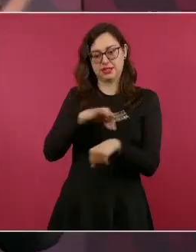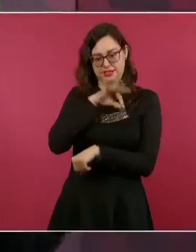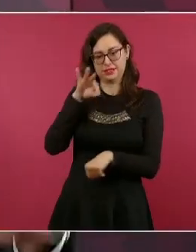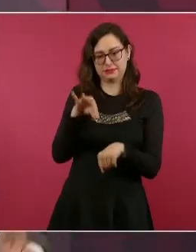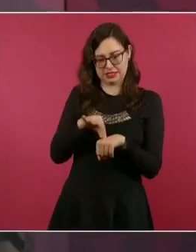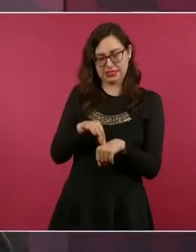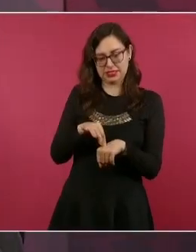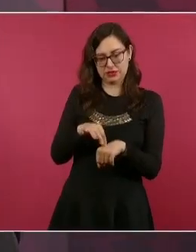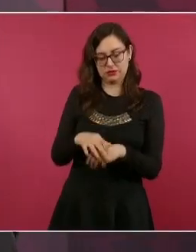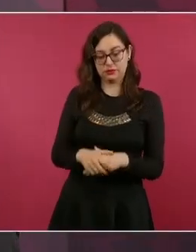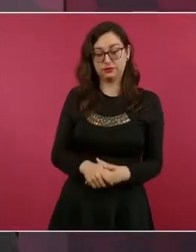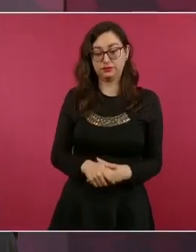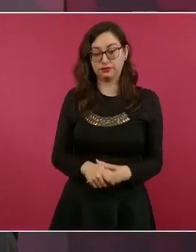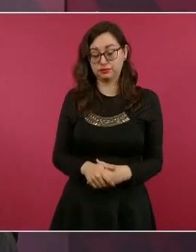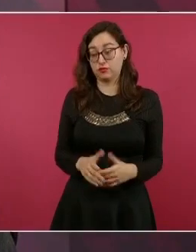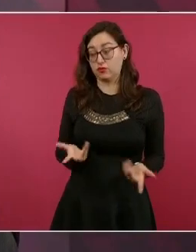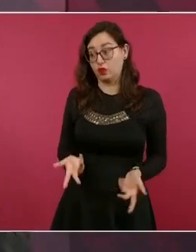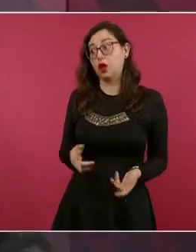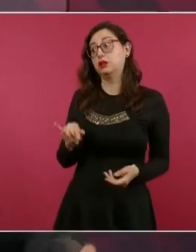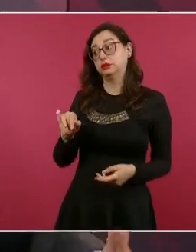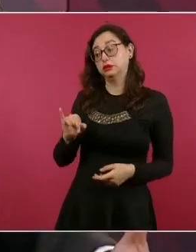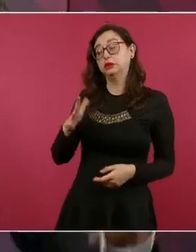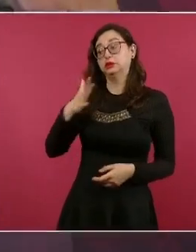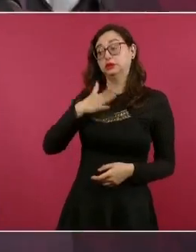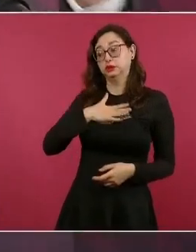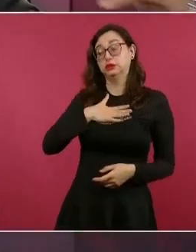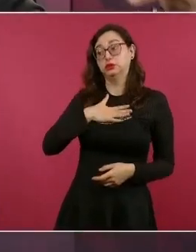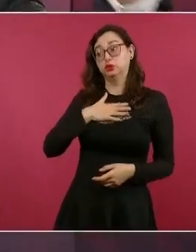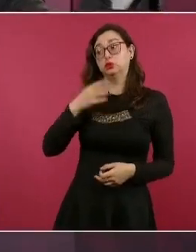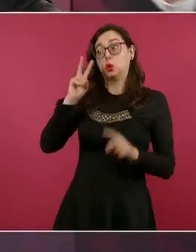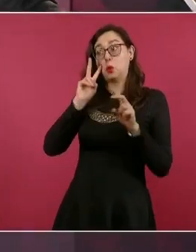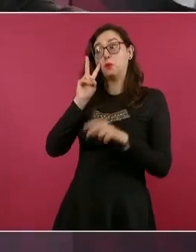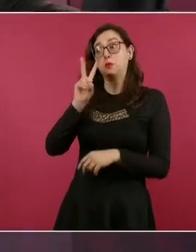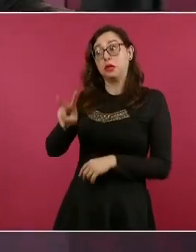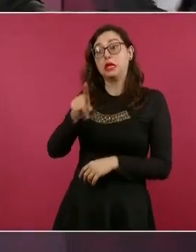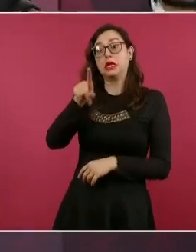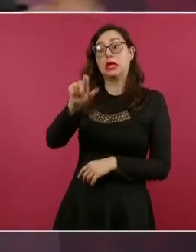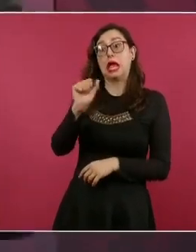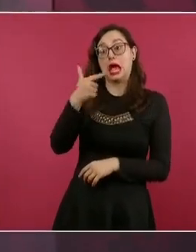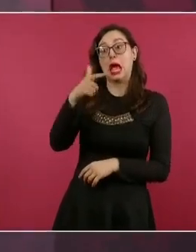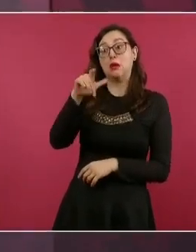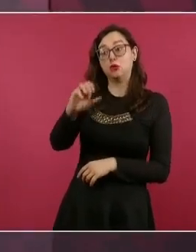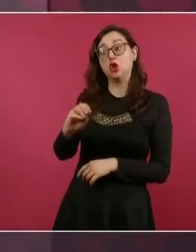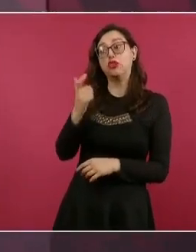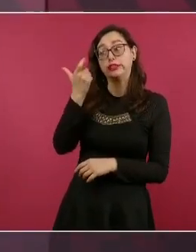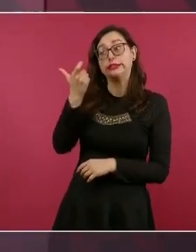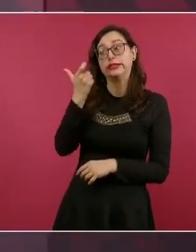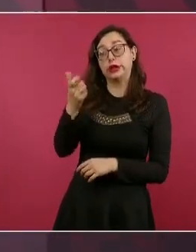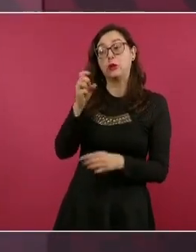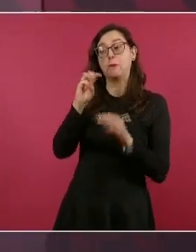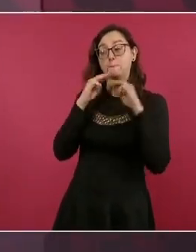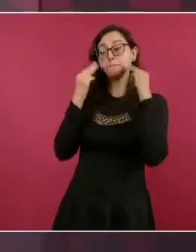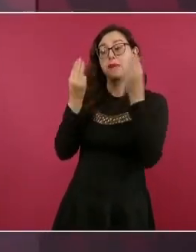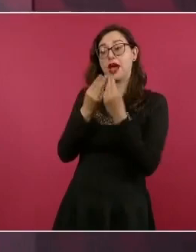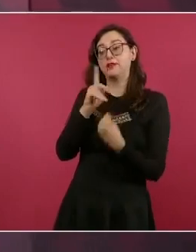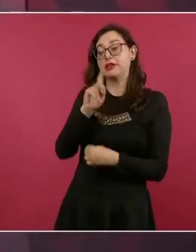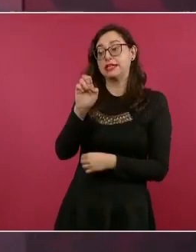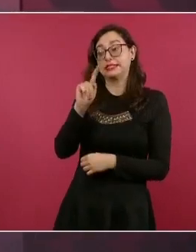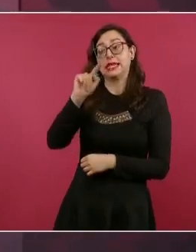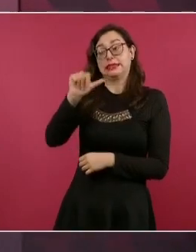los de los Zetas, todo al mismo tiempo que inicia esta campaña de